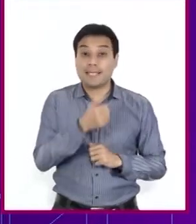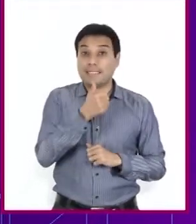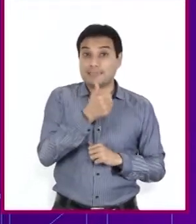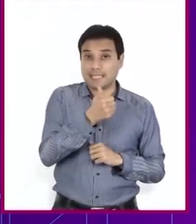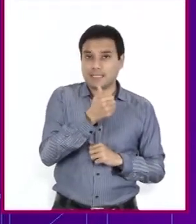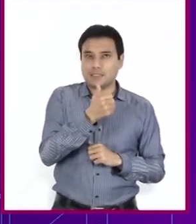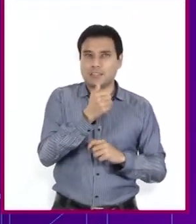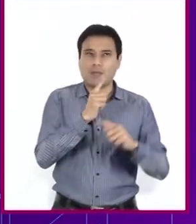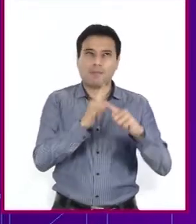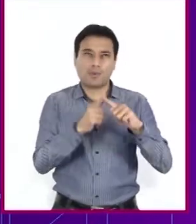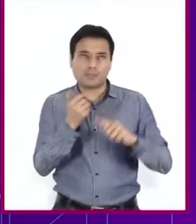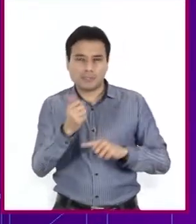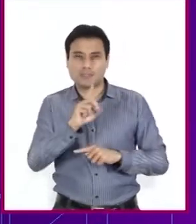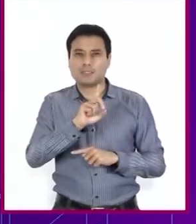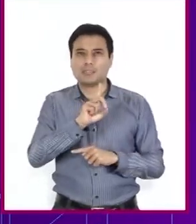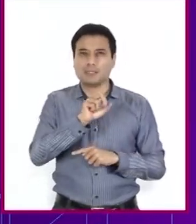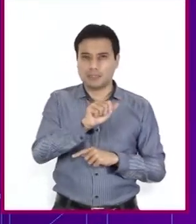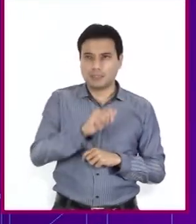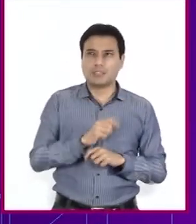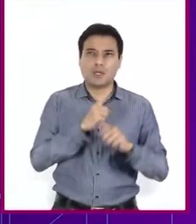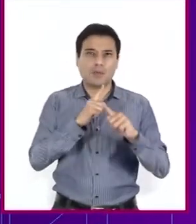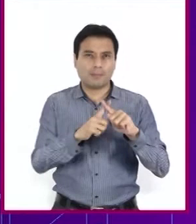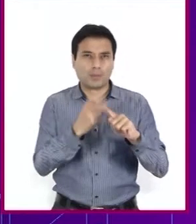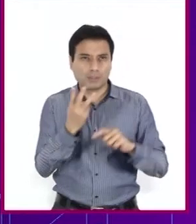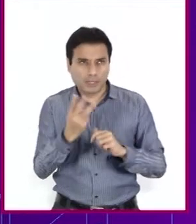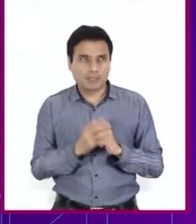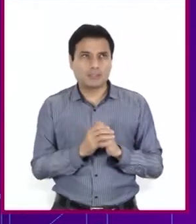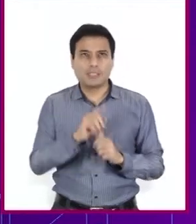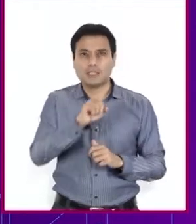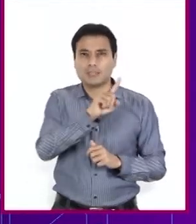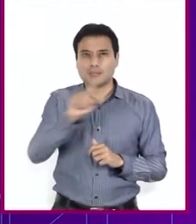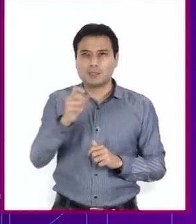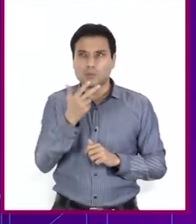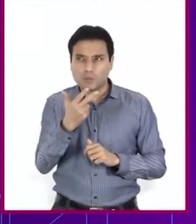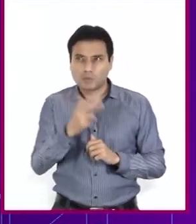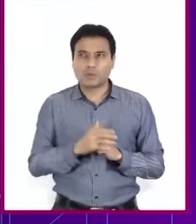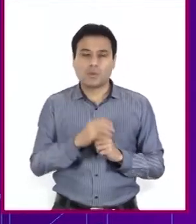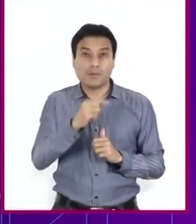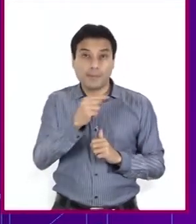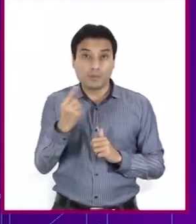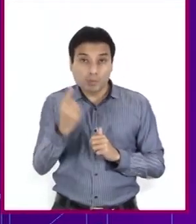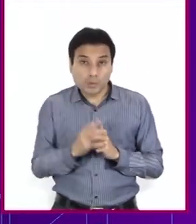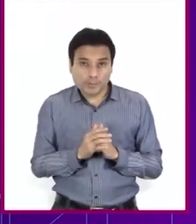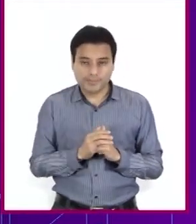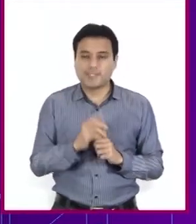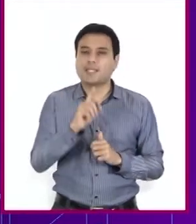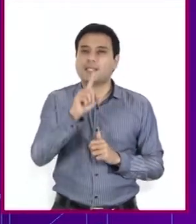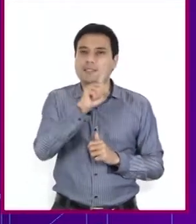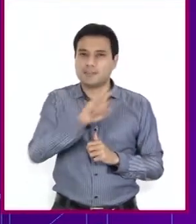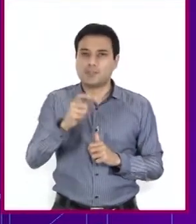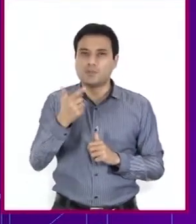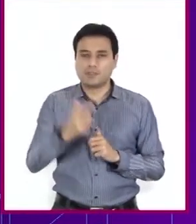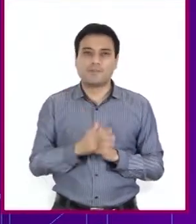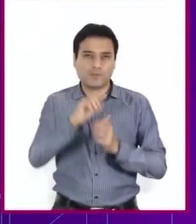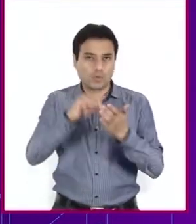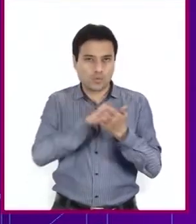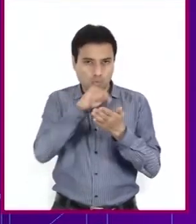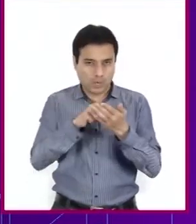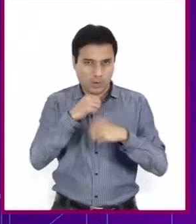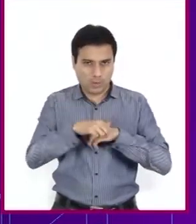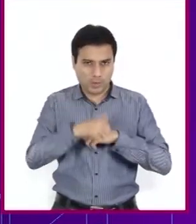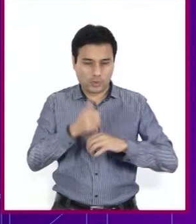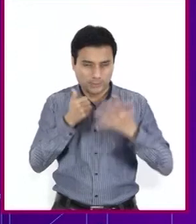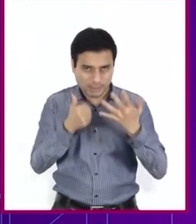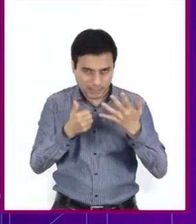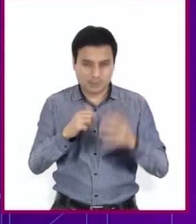cuadrado es 36, multiplicado por 3 es 108, menos 1 es 107. La figura 6